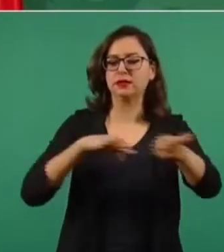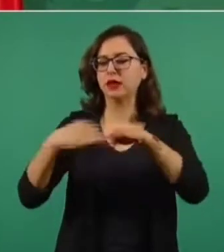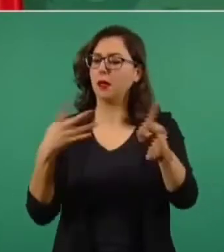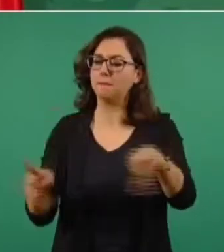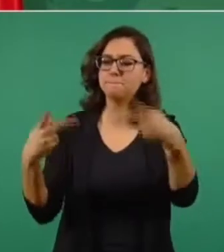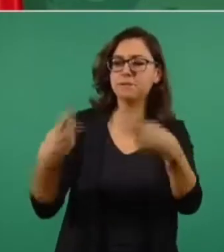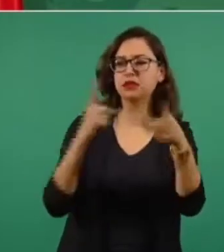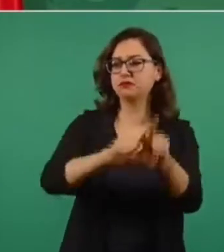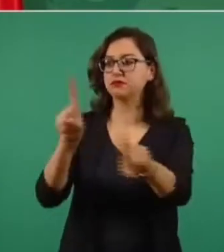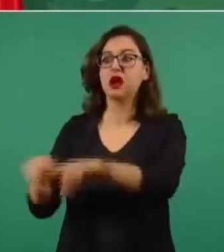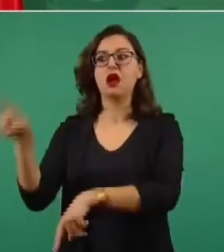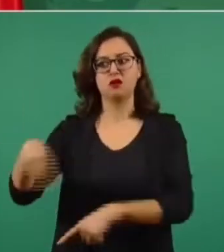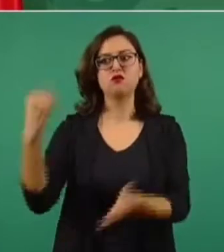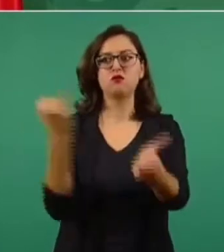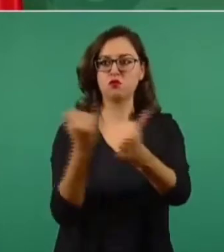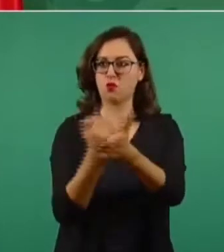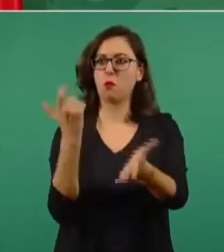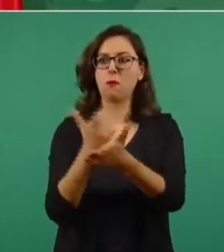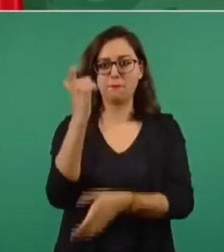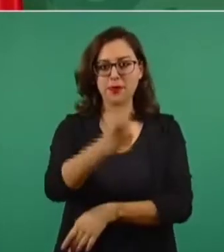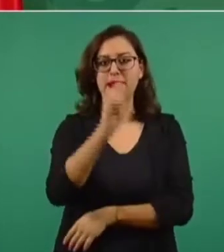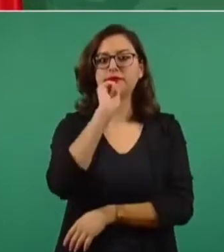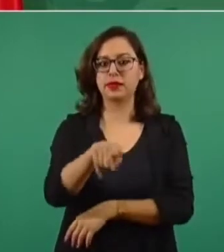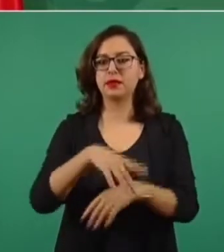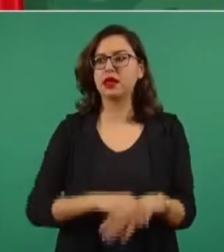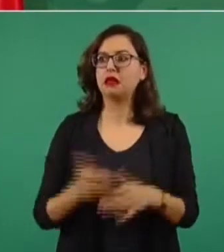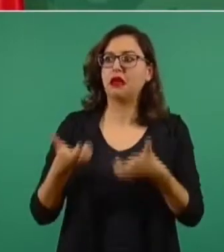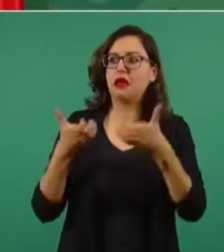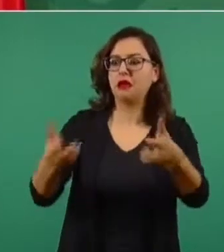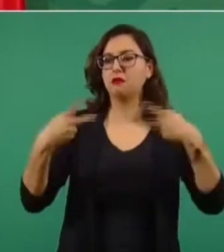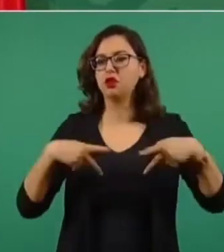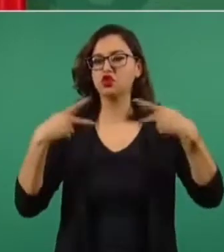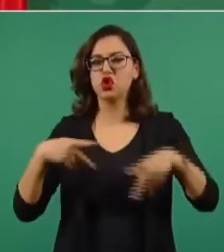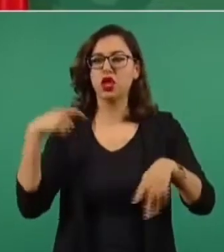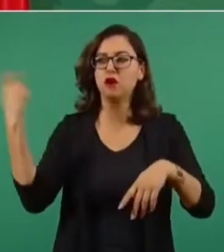economía informal, a los viene.